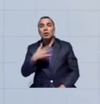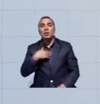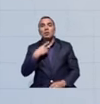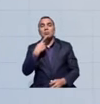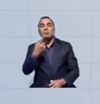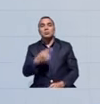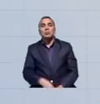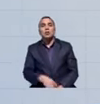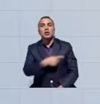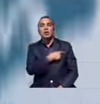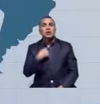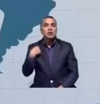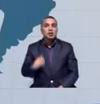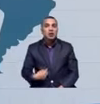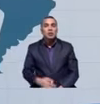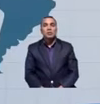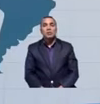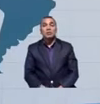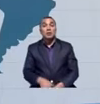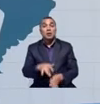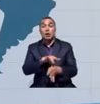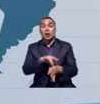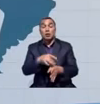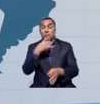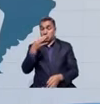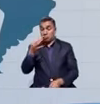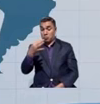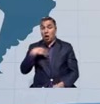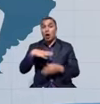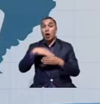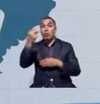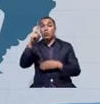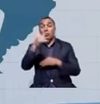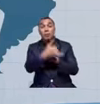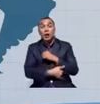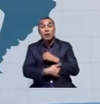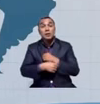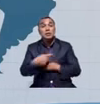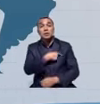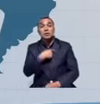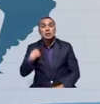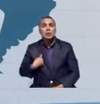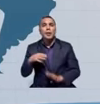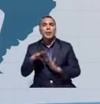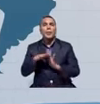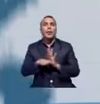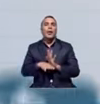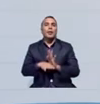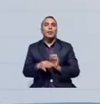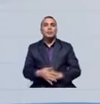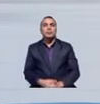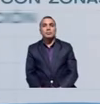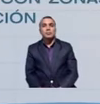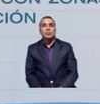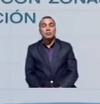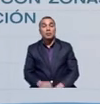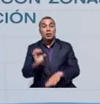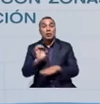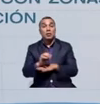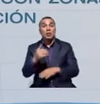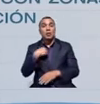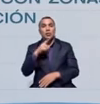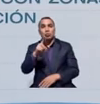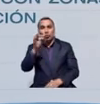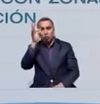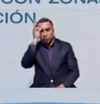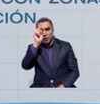están focalizados en China. El riesgo de infectarse fuera de ese país asiático es muy bajo. Ecuador